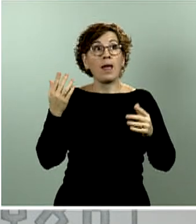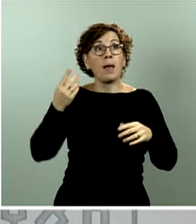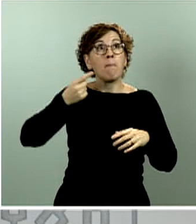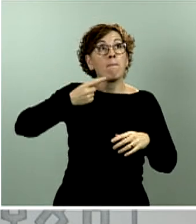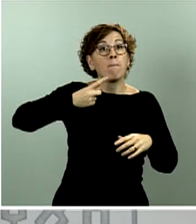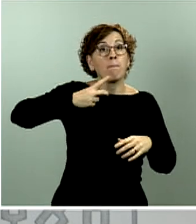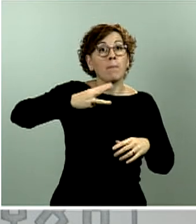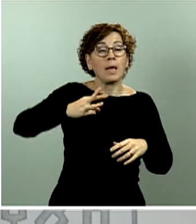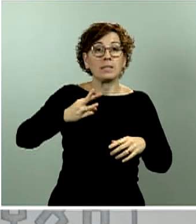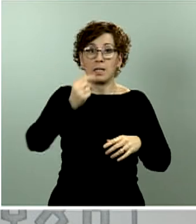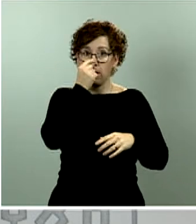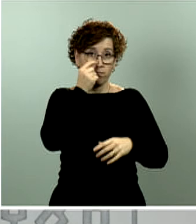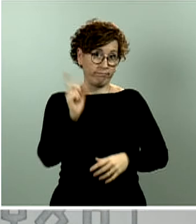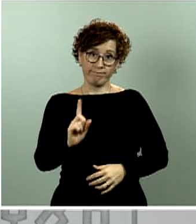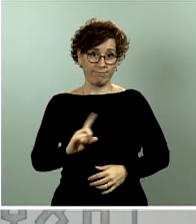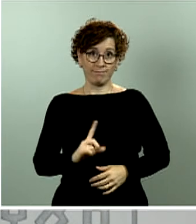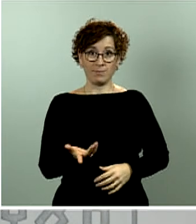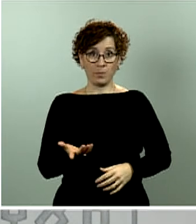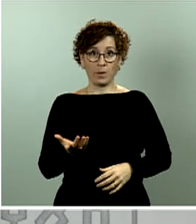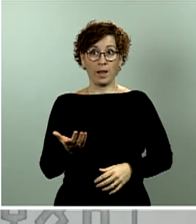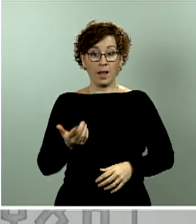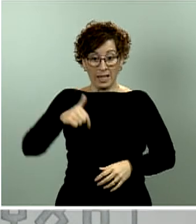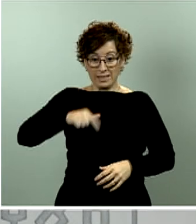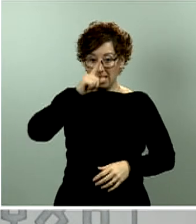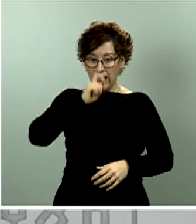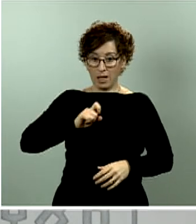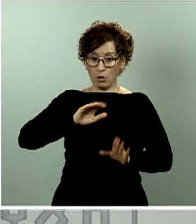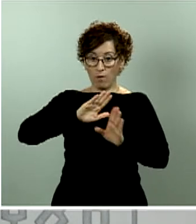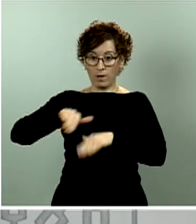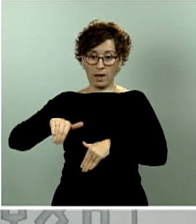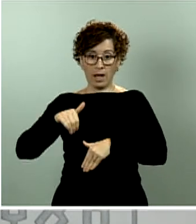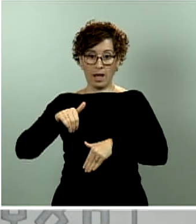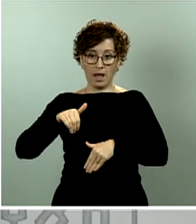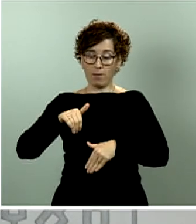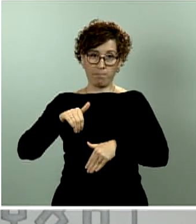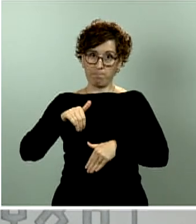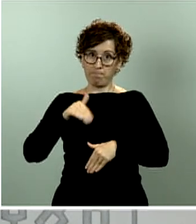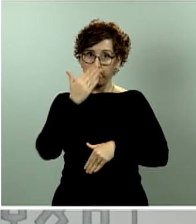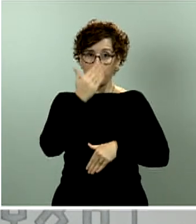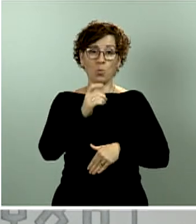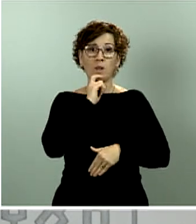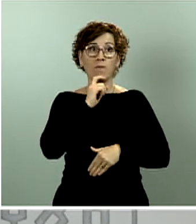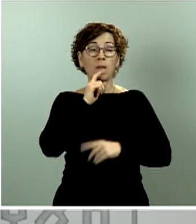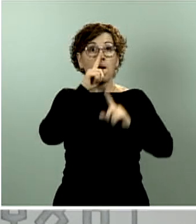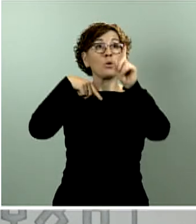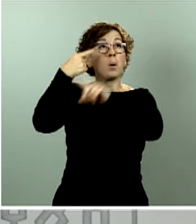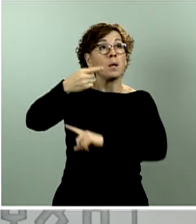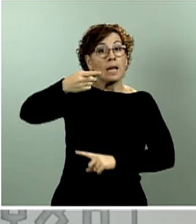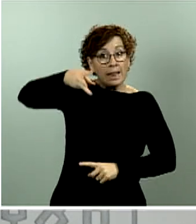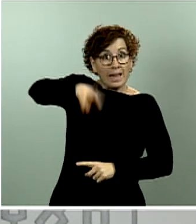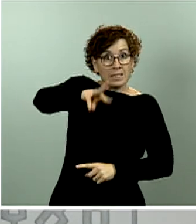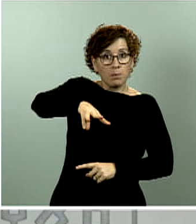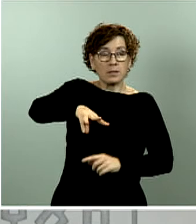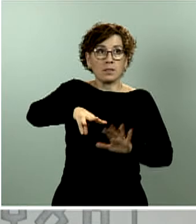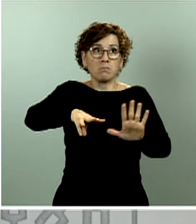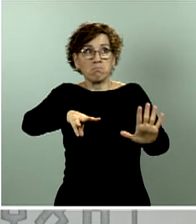Yo difícilmente lo veo para final de año. El primer trimestre del año que viene podría ser, es una hipótesis aceptable, pero